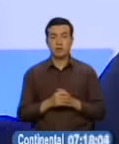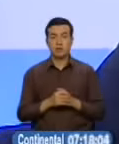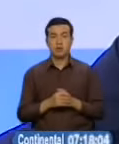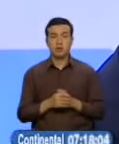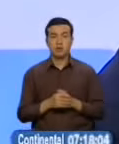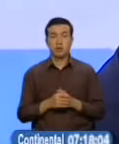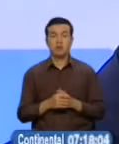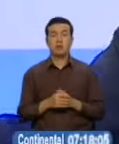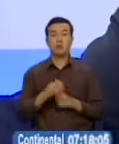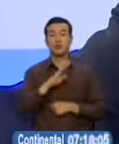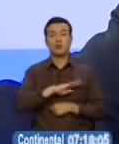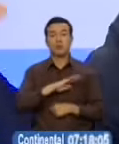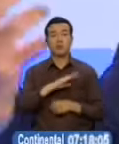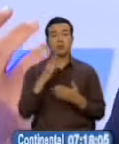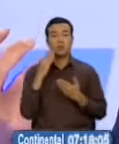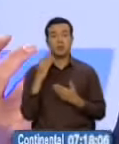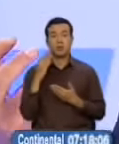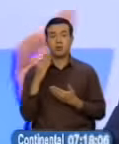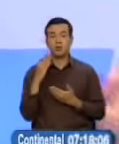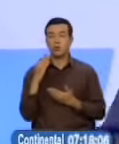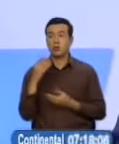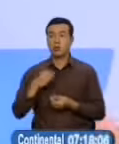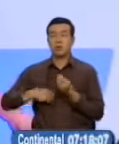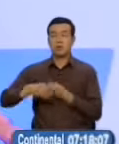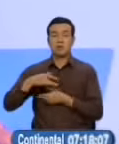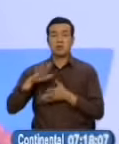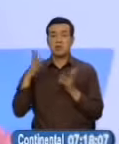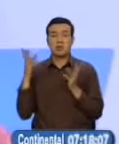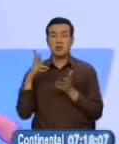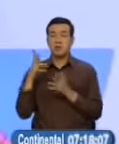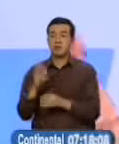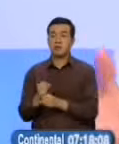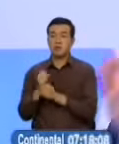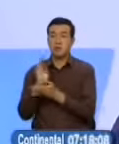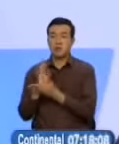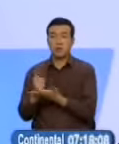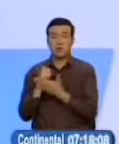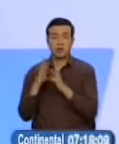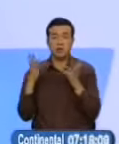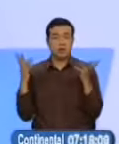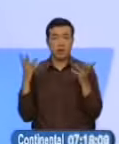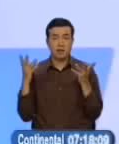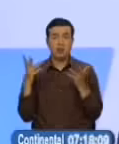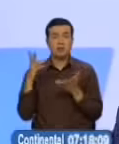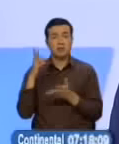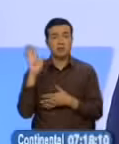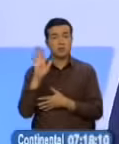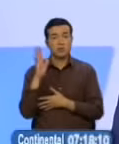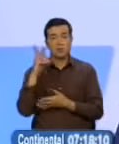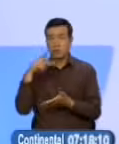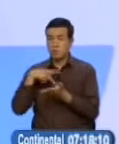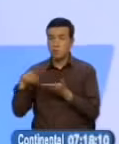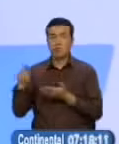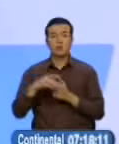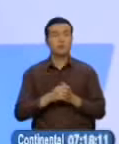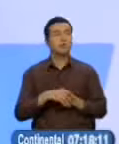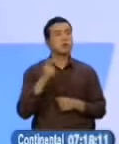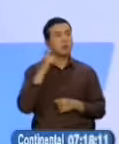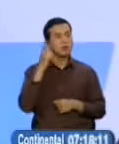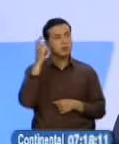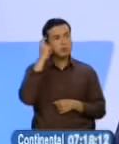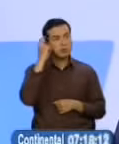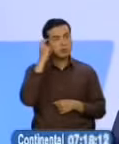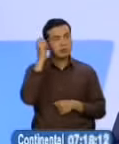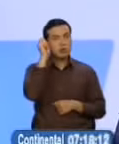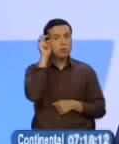práctica el municipio de Guayaquil no va a poder recuperar nada por esa póliza de seguro. Entonces acá hay que actuar con